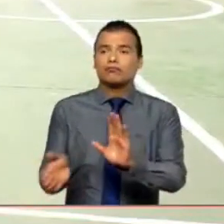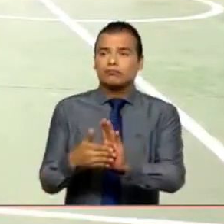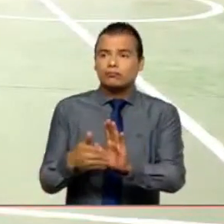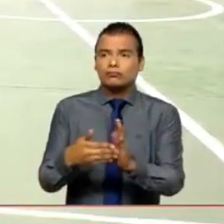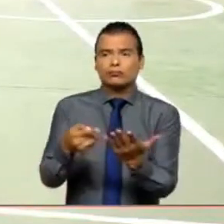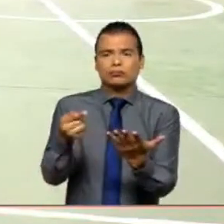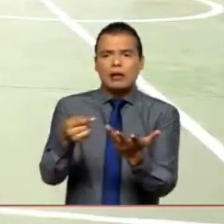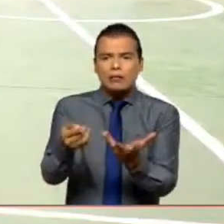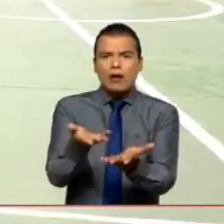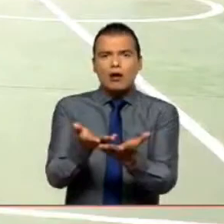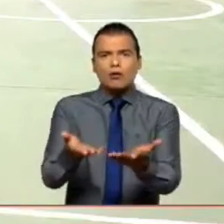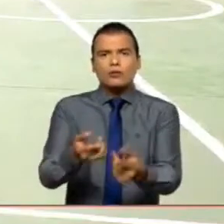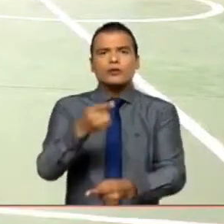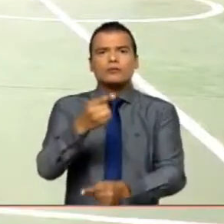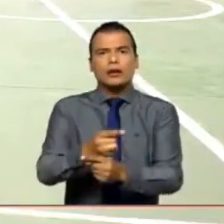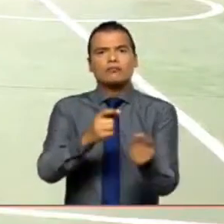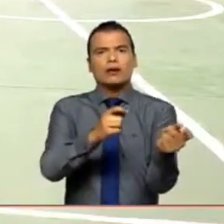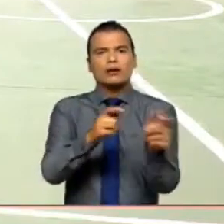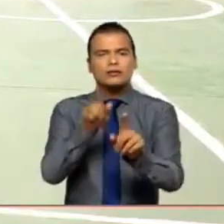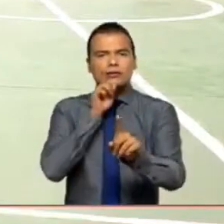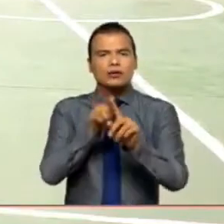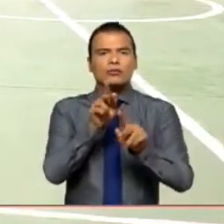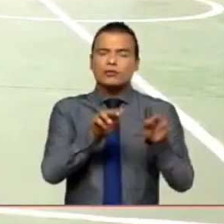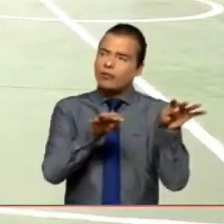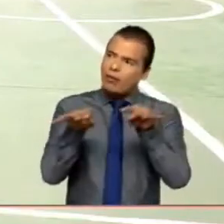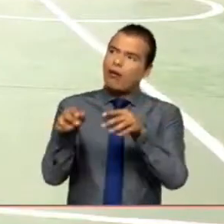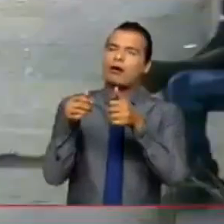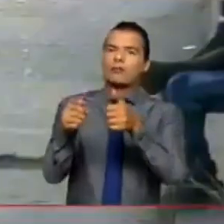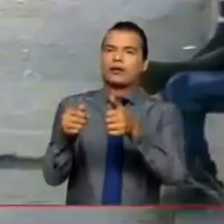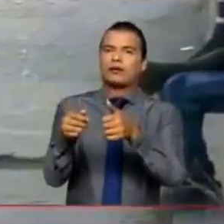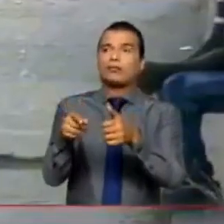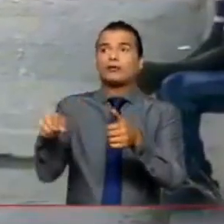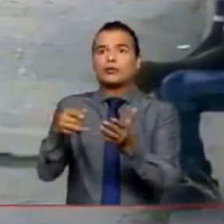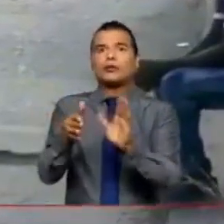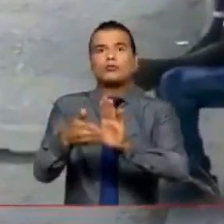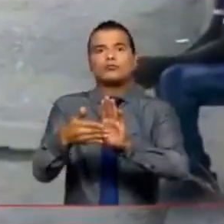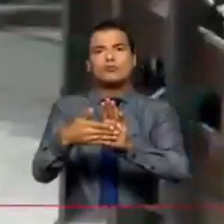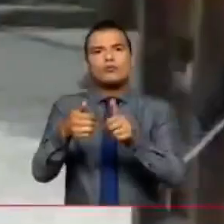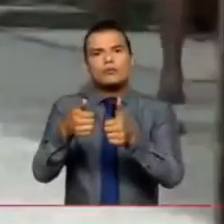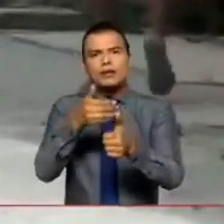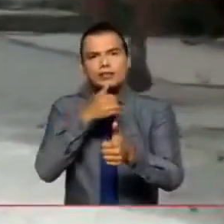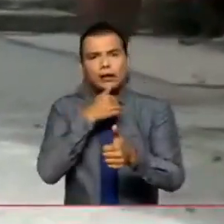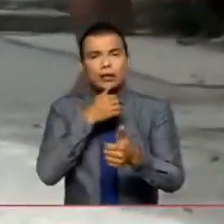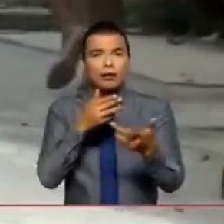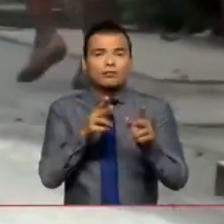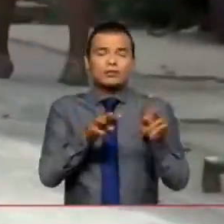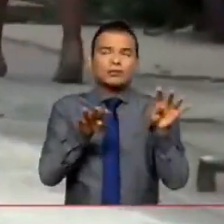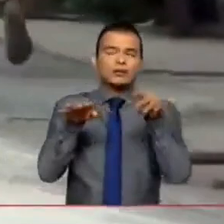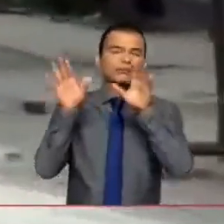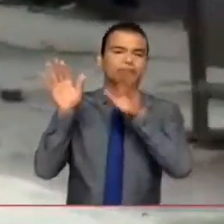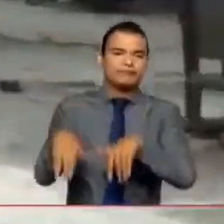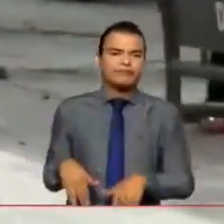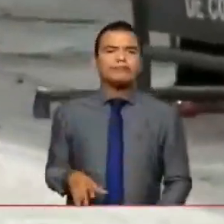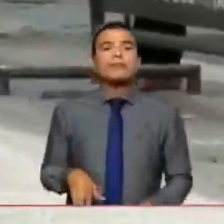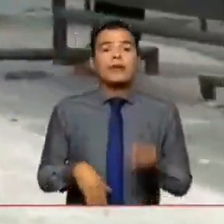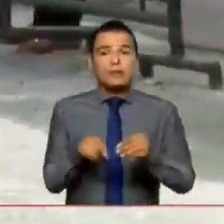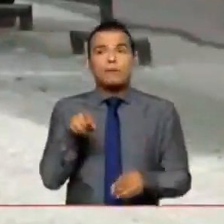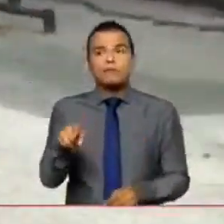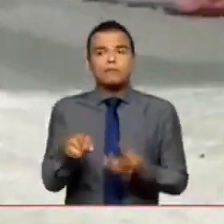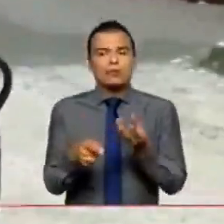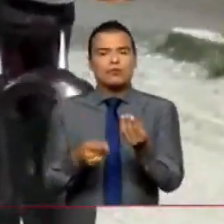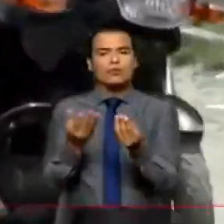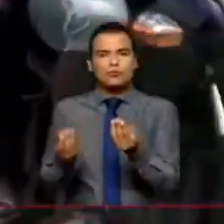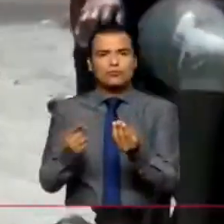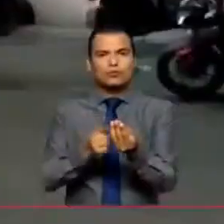y que la gente diga y crea en lo que se está haciendo allá. Si esto no pasa, la gente no va a creer. En Quito, dos grupos criminales conocidos como los mexicanos y los del